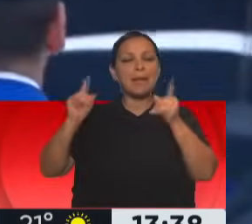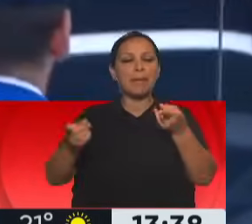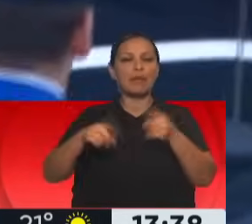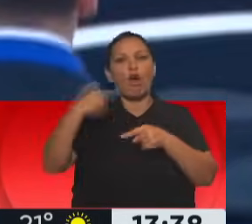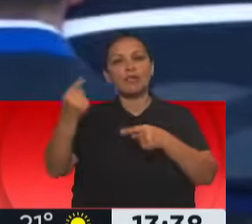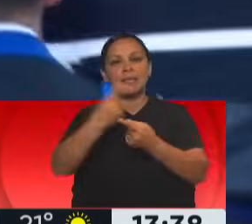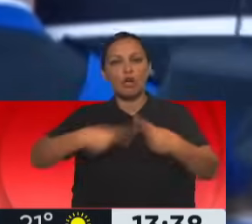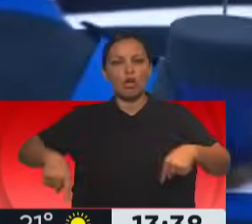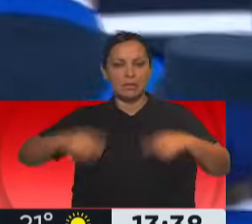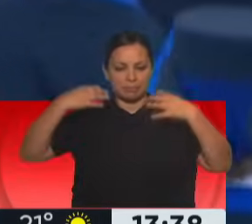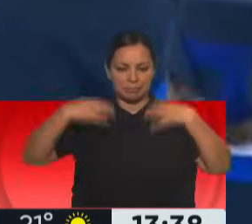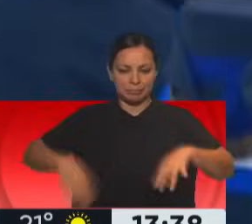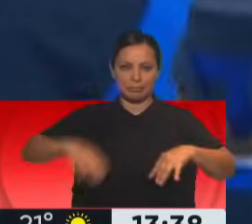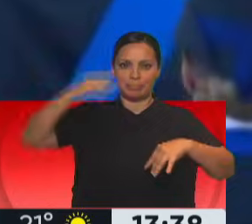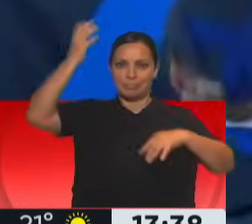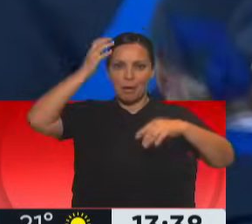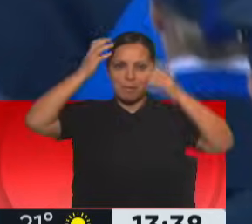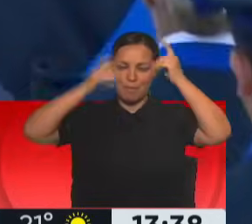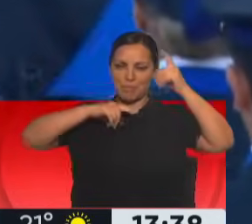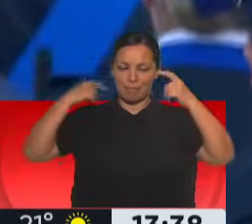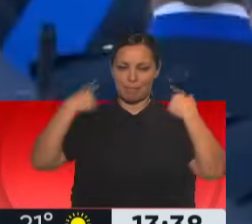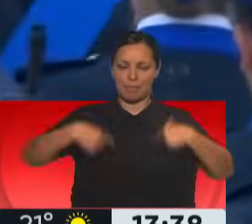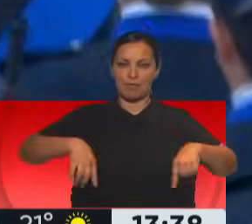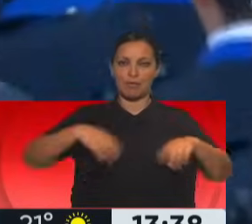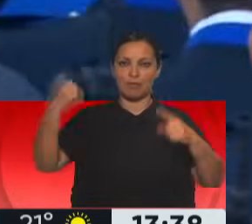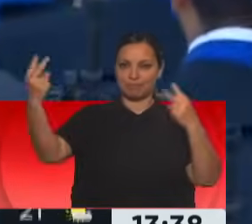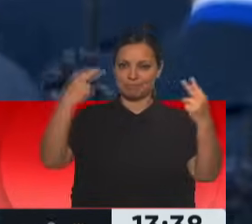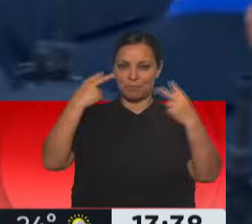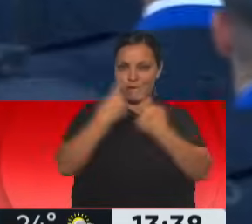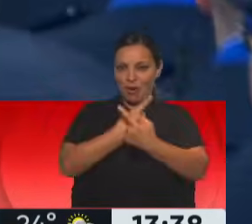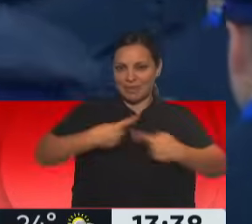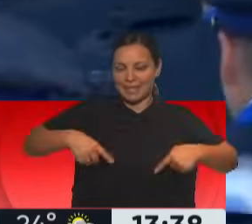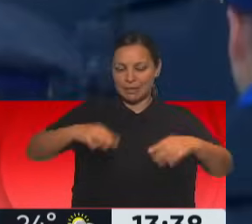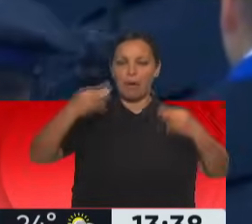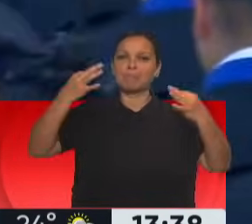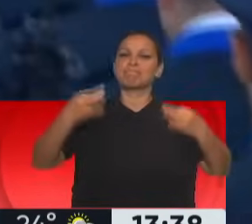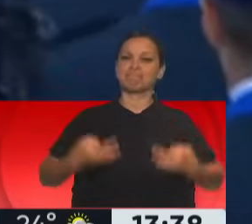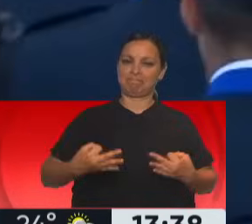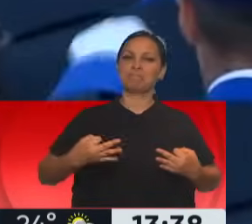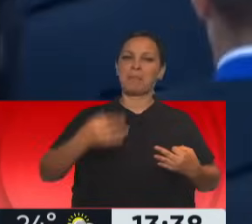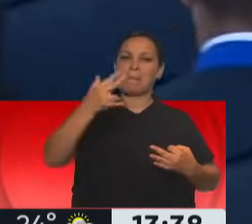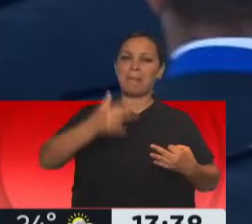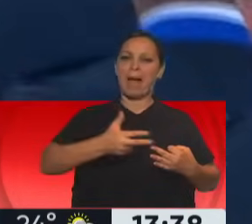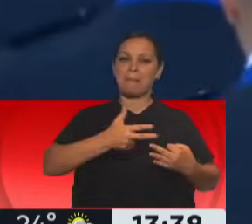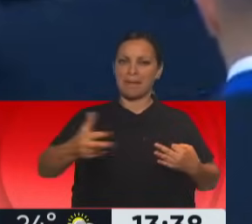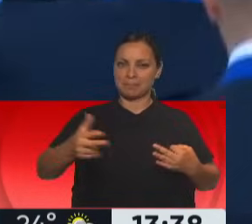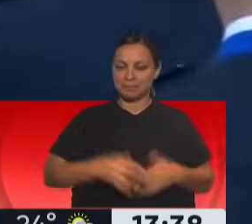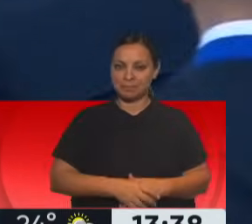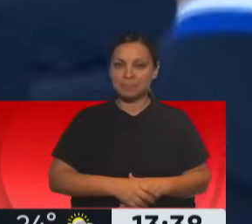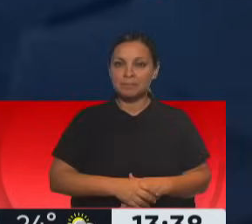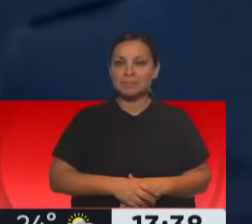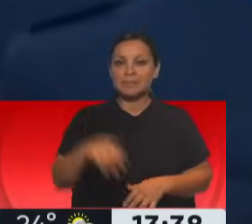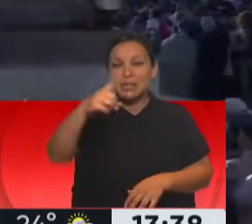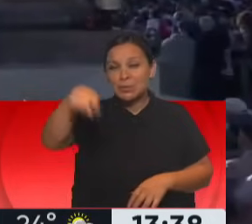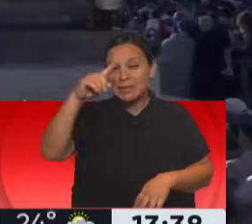las capas y de los atributos visibles que lo convierten en papa. Es un momento,